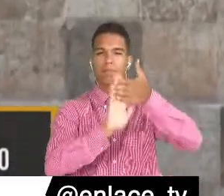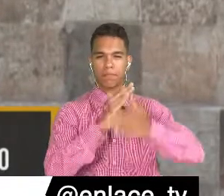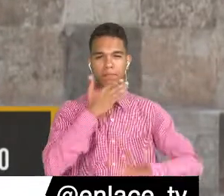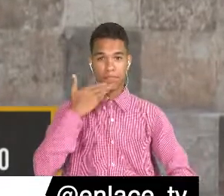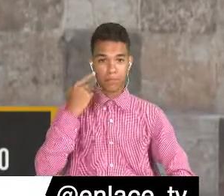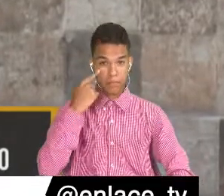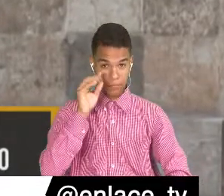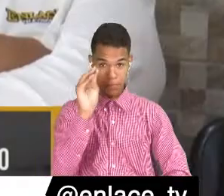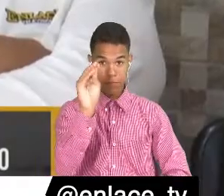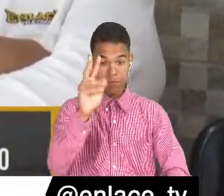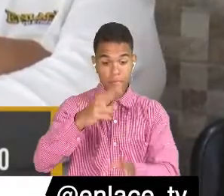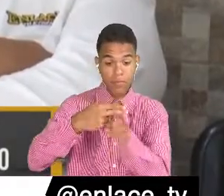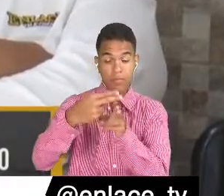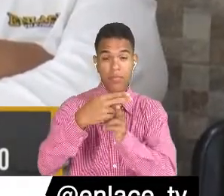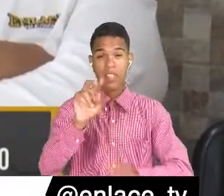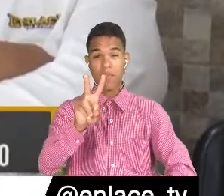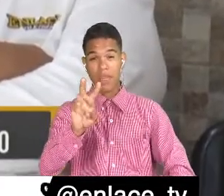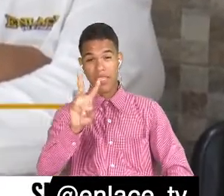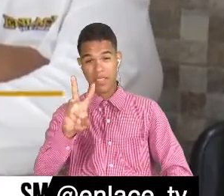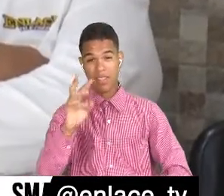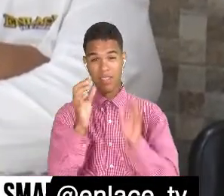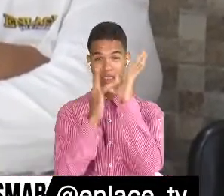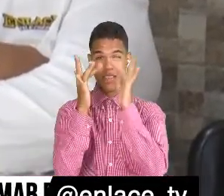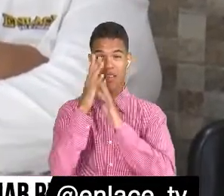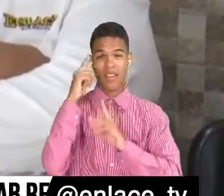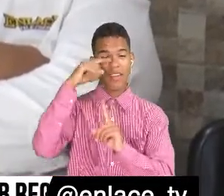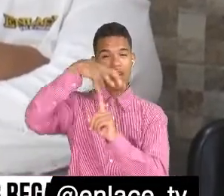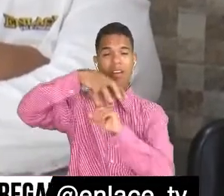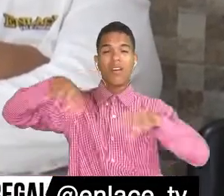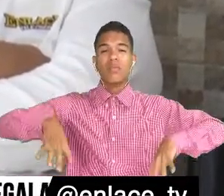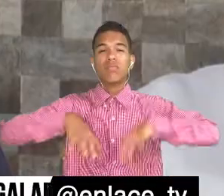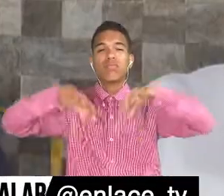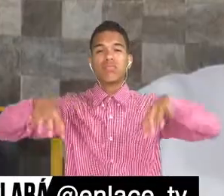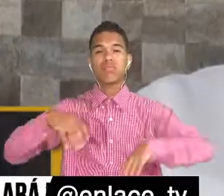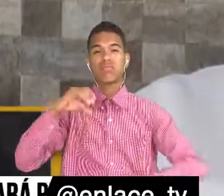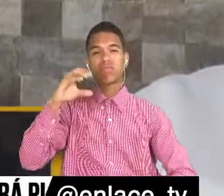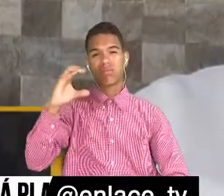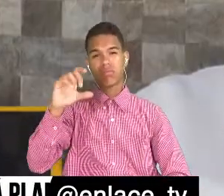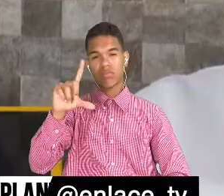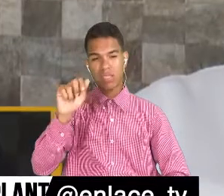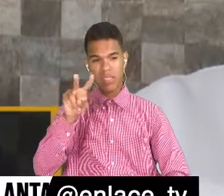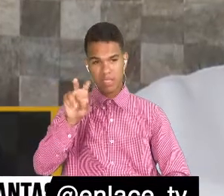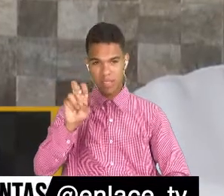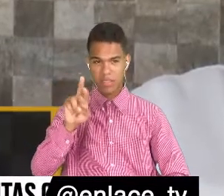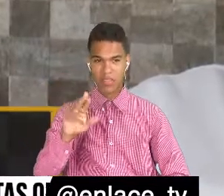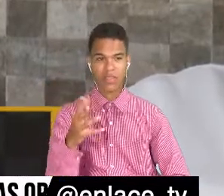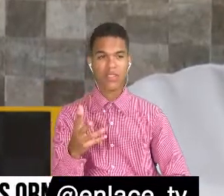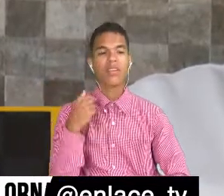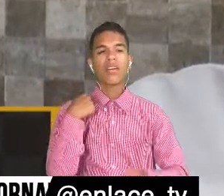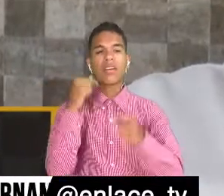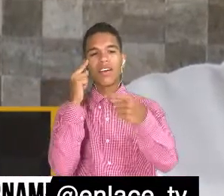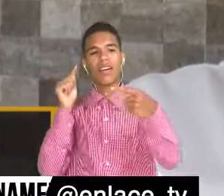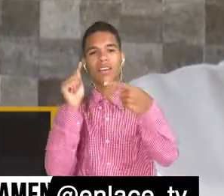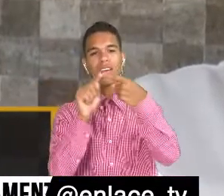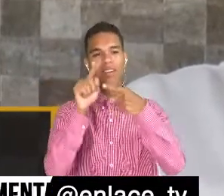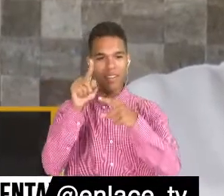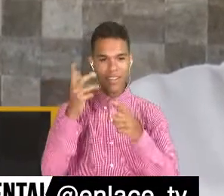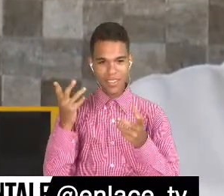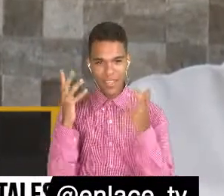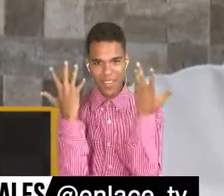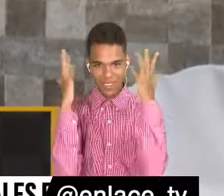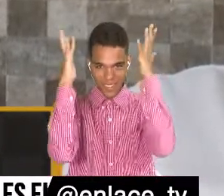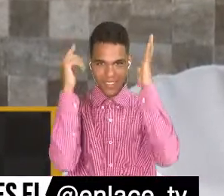una especial actividad en la Capilla San Pedro Claver, ubicada en el nororiente de la ciudad. La actividad está prevista, el objetivo de celebrar la fiesta de la Divina